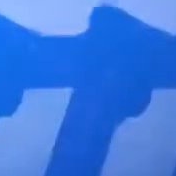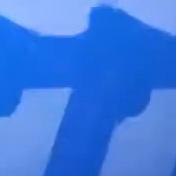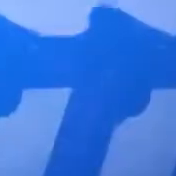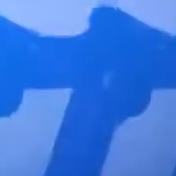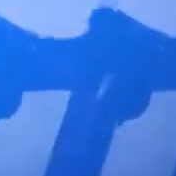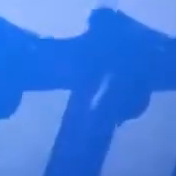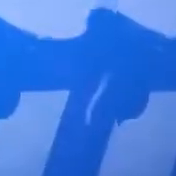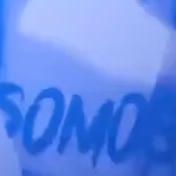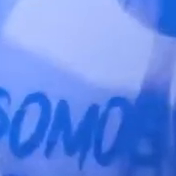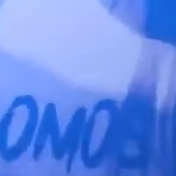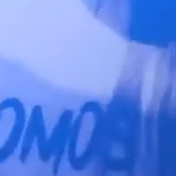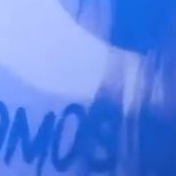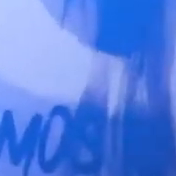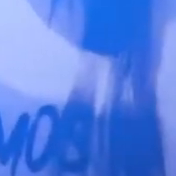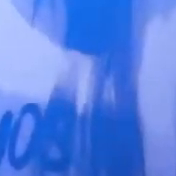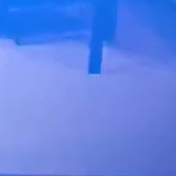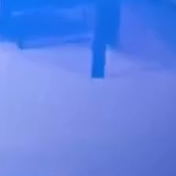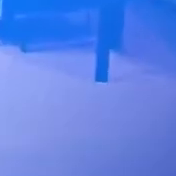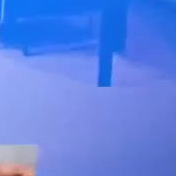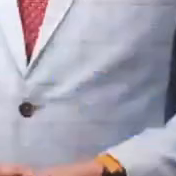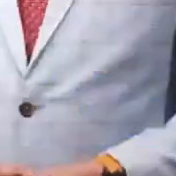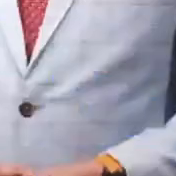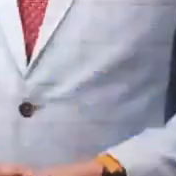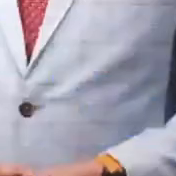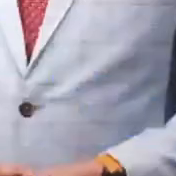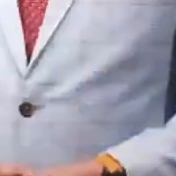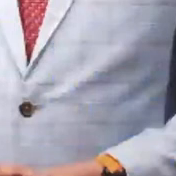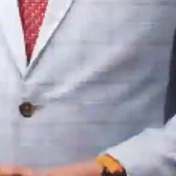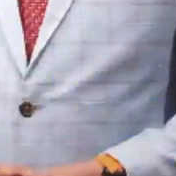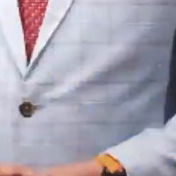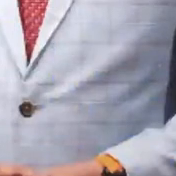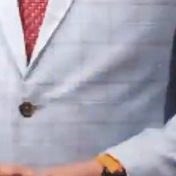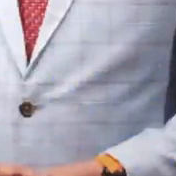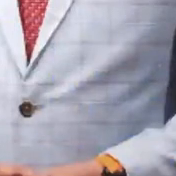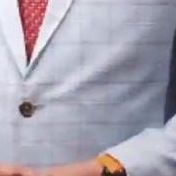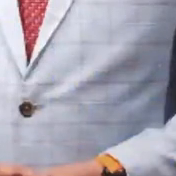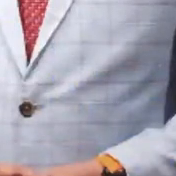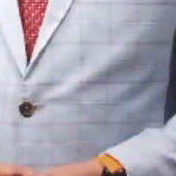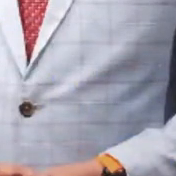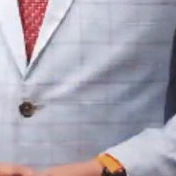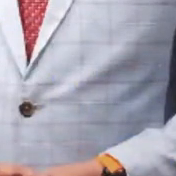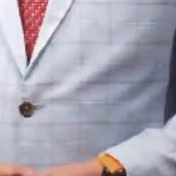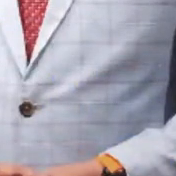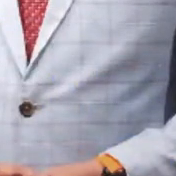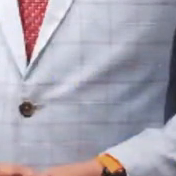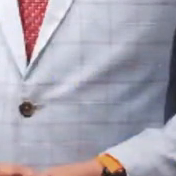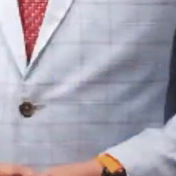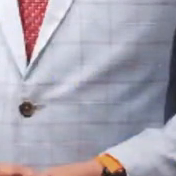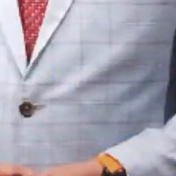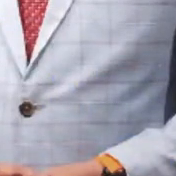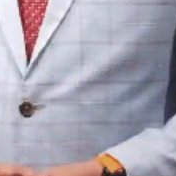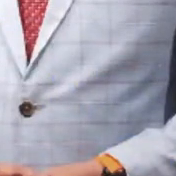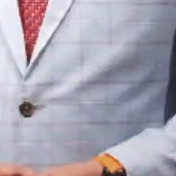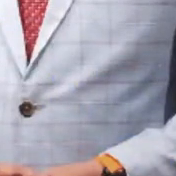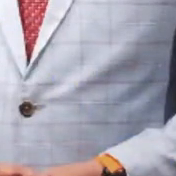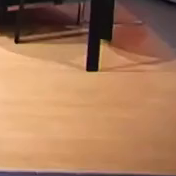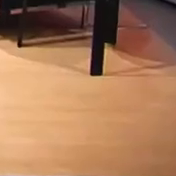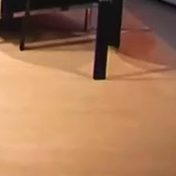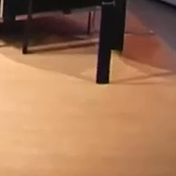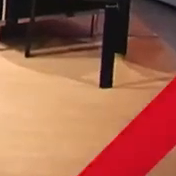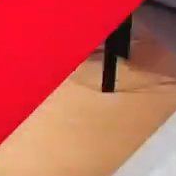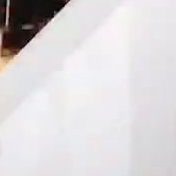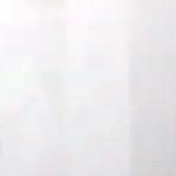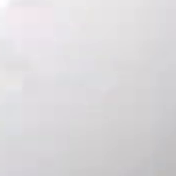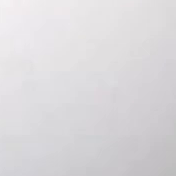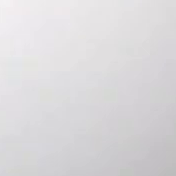recomendaciones para empezar tu día. Esta mañana y todas las mañanas, de lunes a viernes de 7 a 10, por